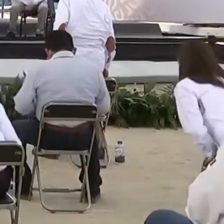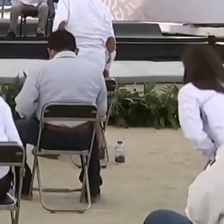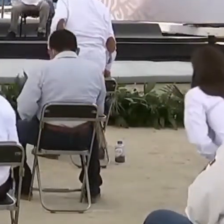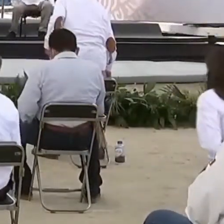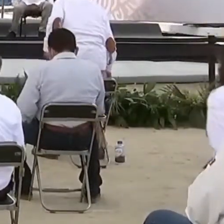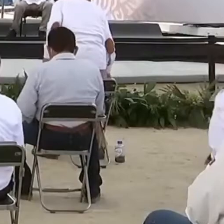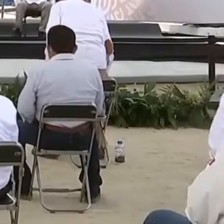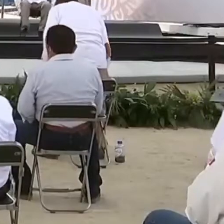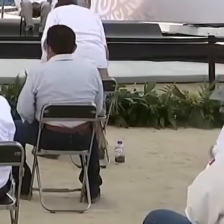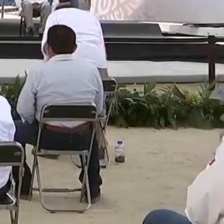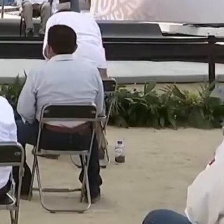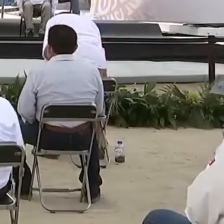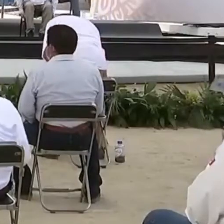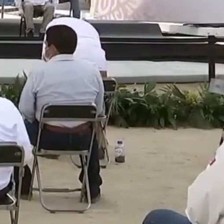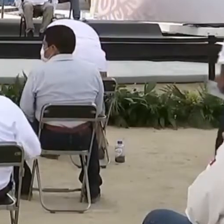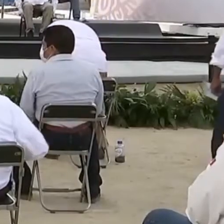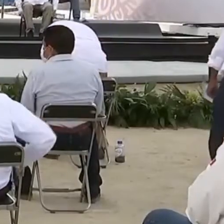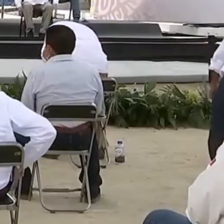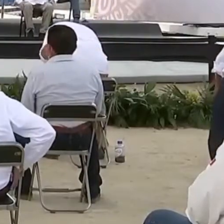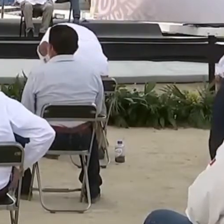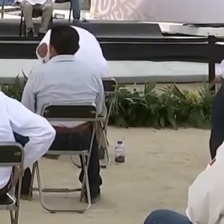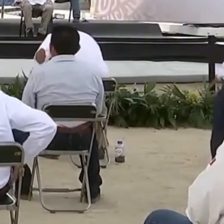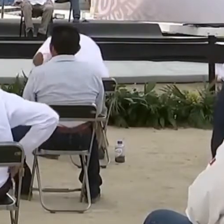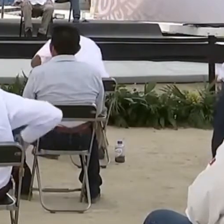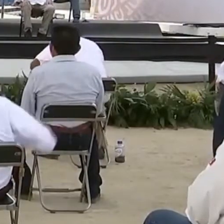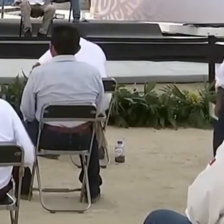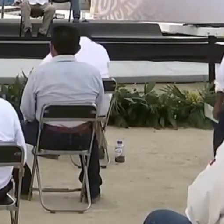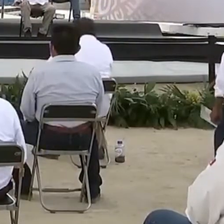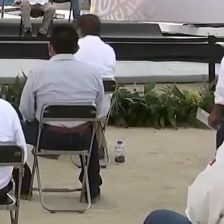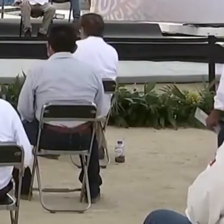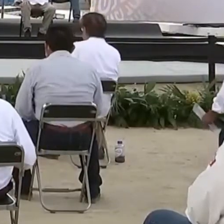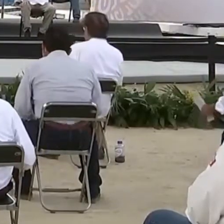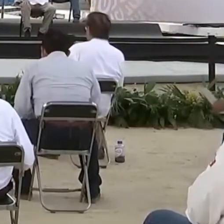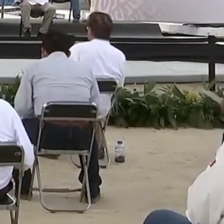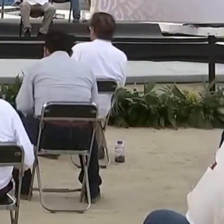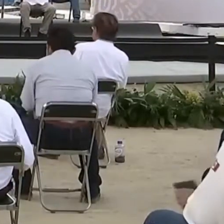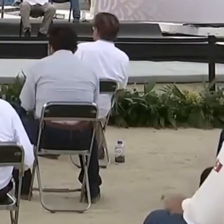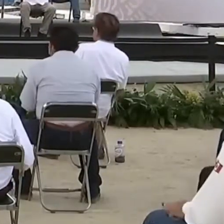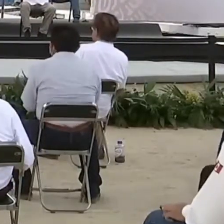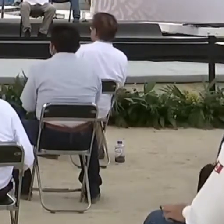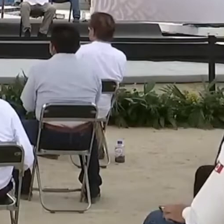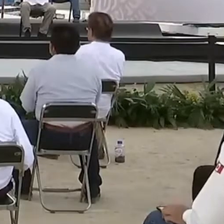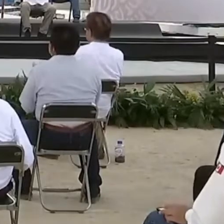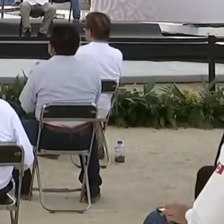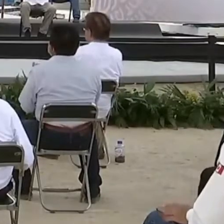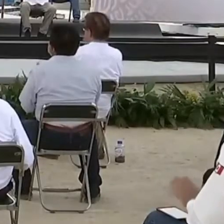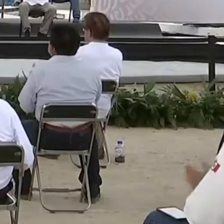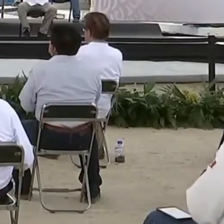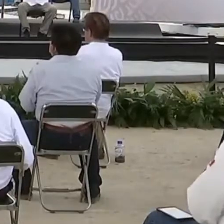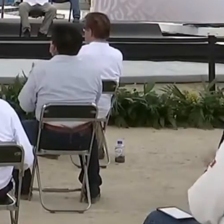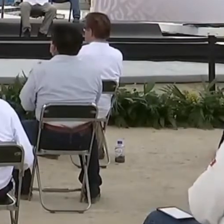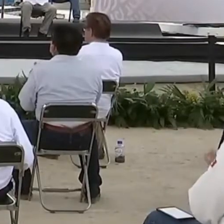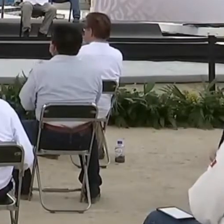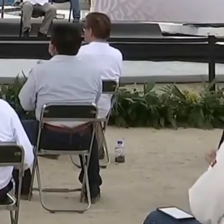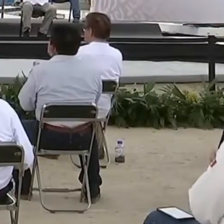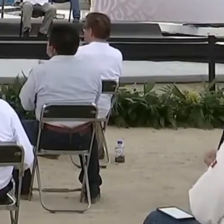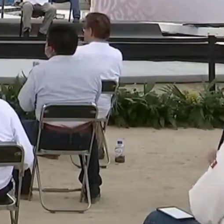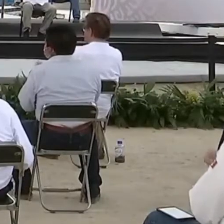pasar de un robo de 56,000 barriles diarios en 2018 a